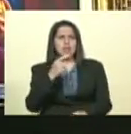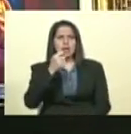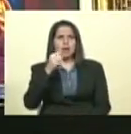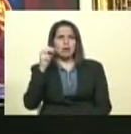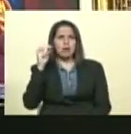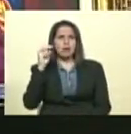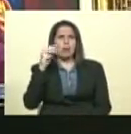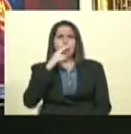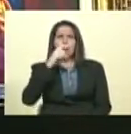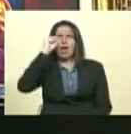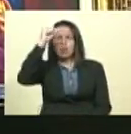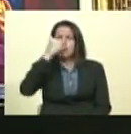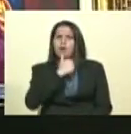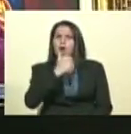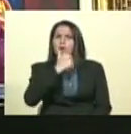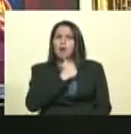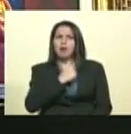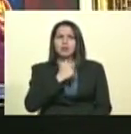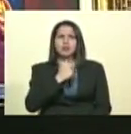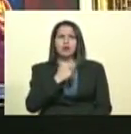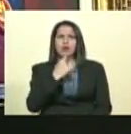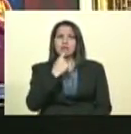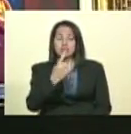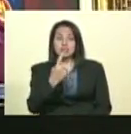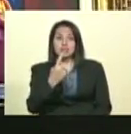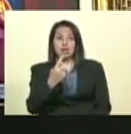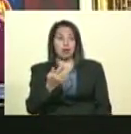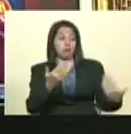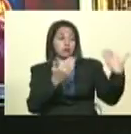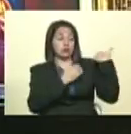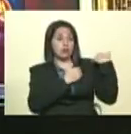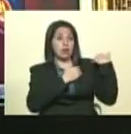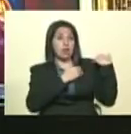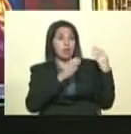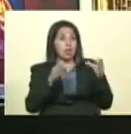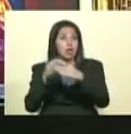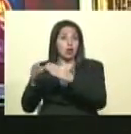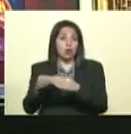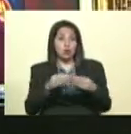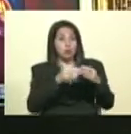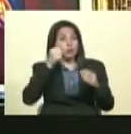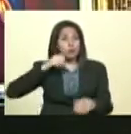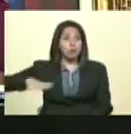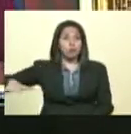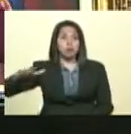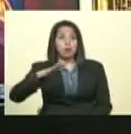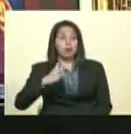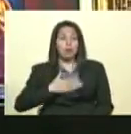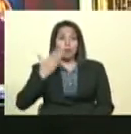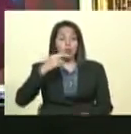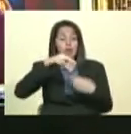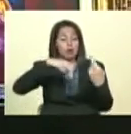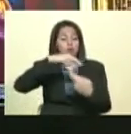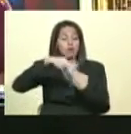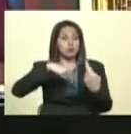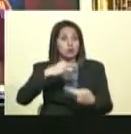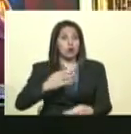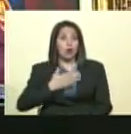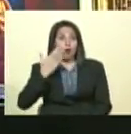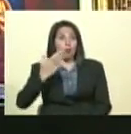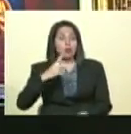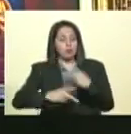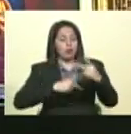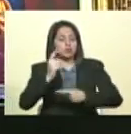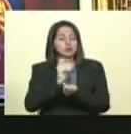una cosa así. Y después decía, no solamente con la responsabilidad colectiva de un pueblo, puede existir una revolución, puede existir un proceso